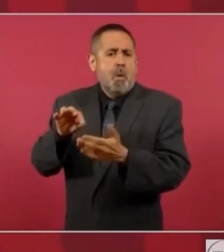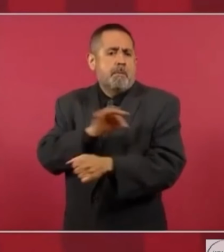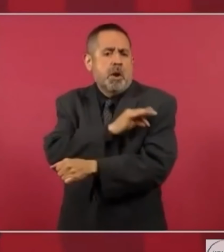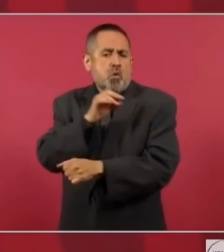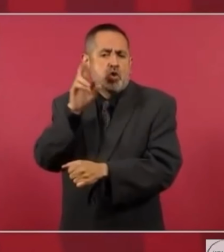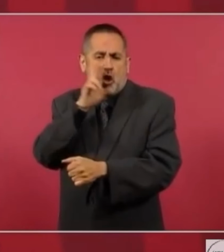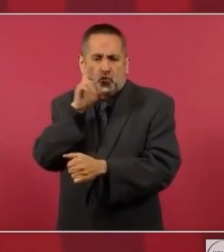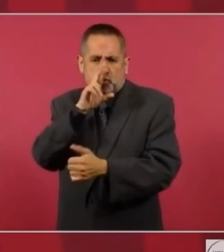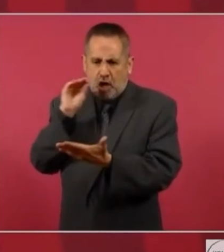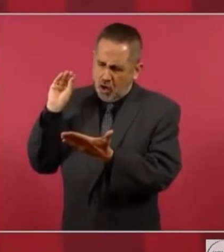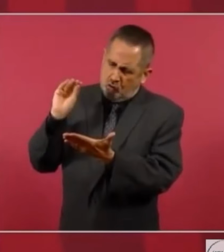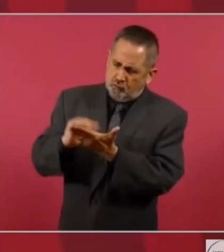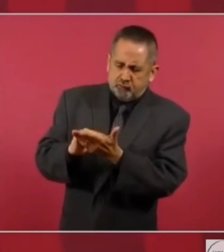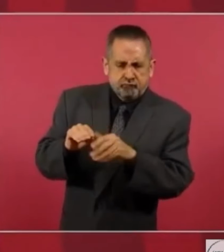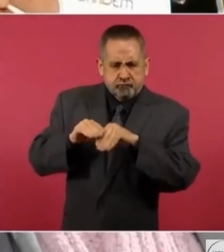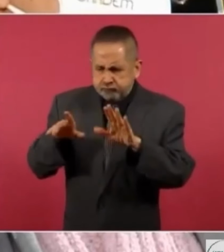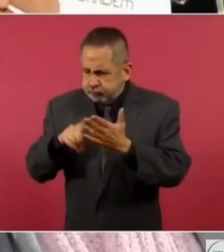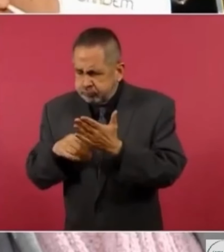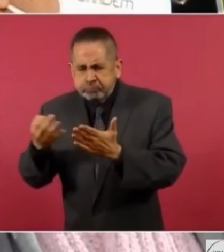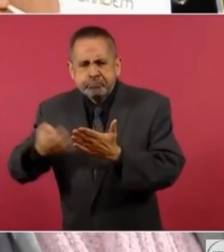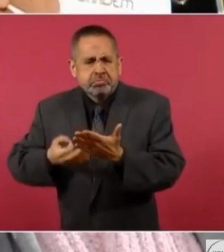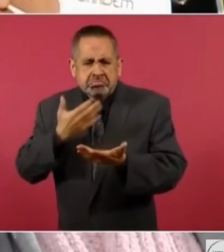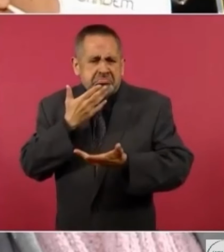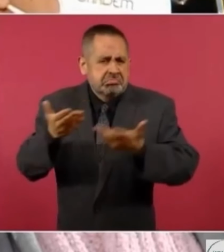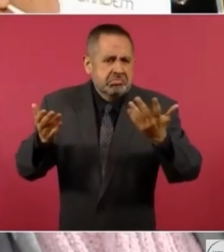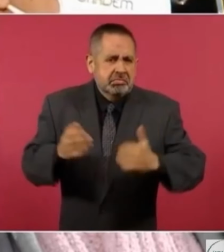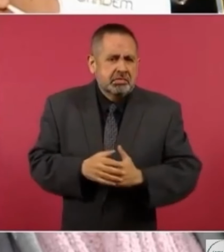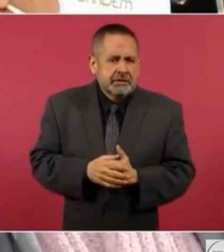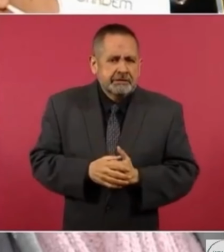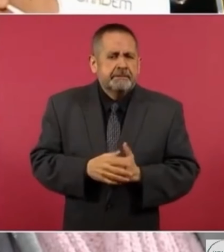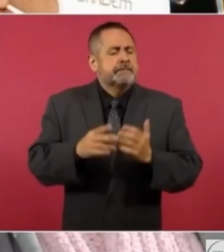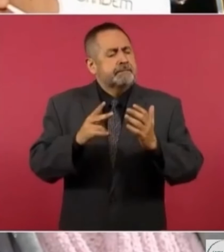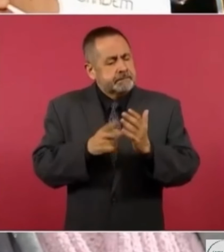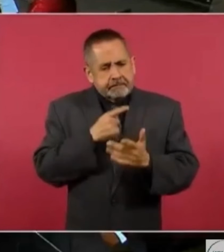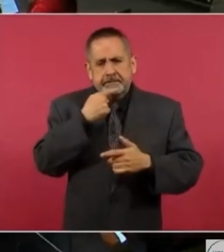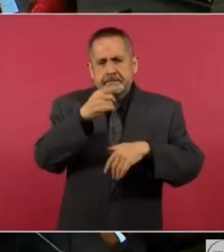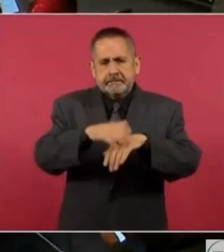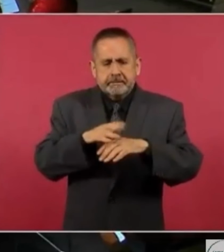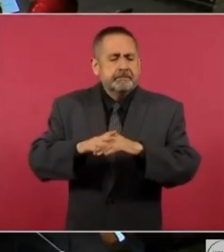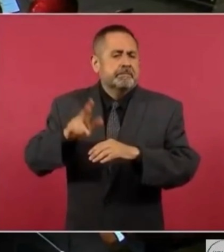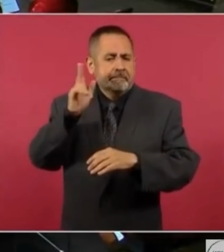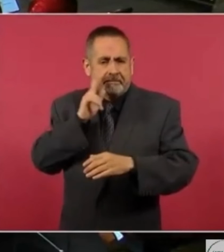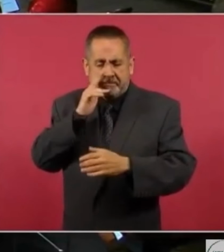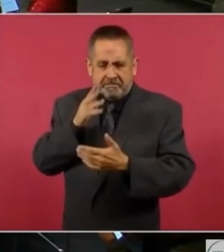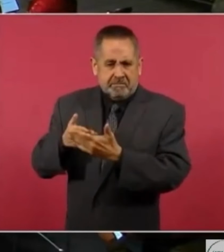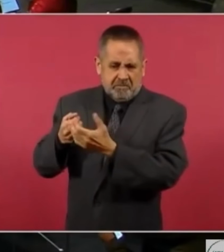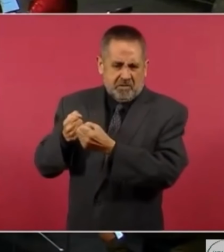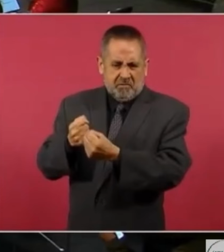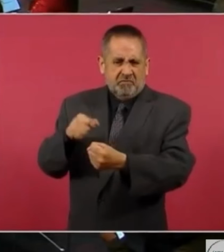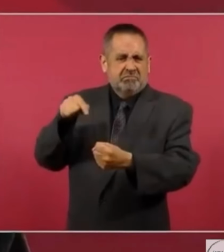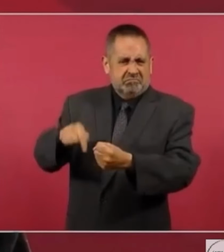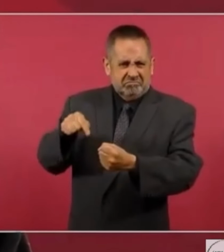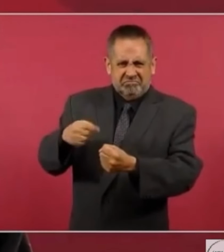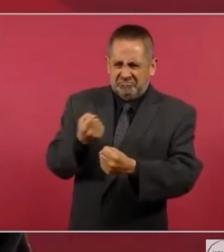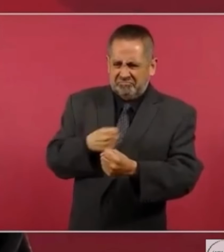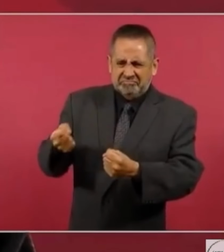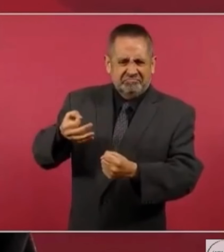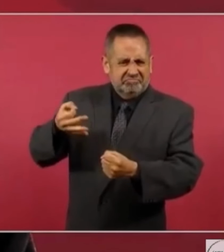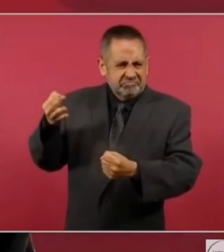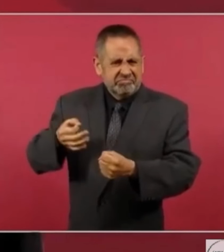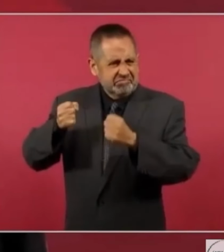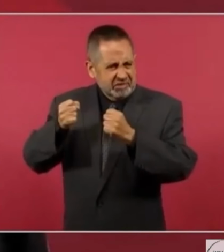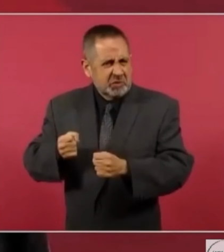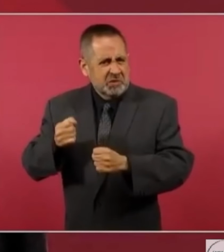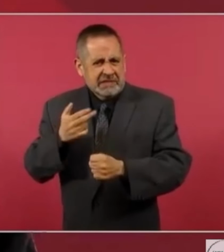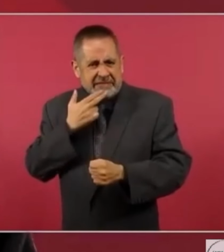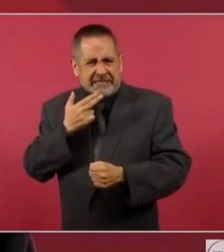se publicó el ensayo clínico correspondiente. Entonces, insistimos, la evidencia sobre la robustez, la eficacia, la seguridad